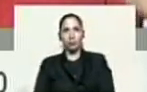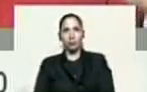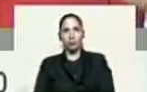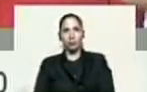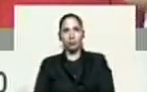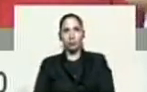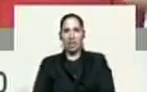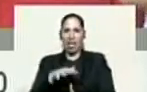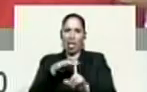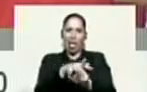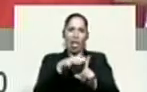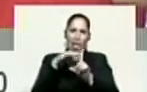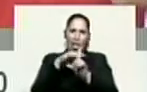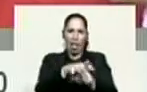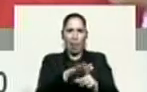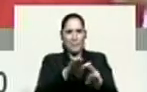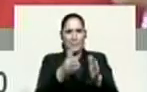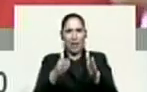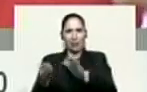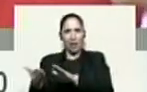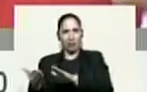amenaza que nos va a asesinar,